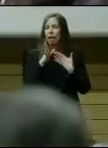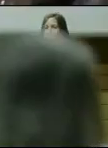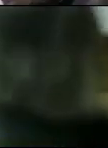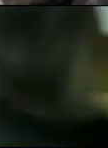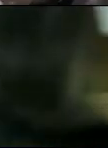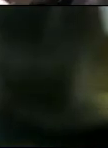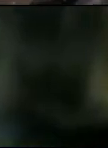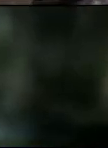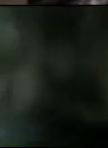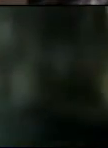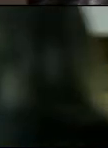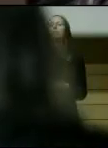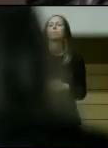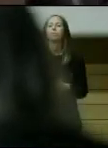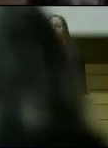por asistir.